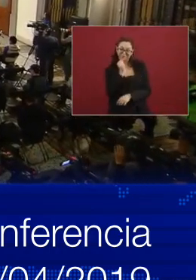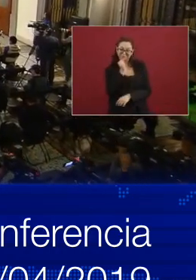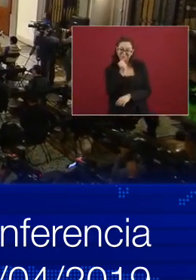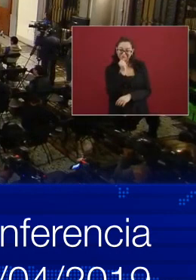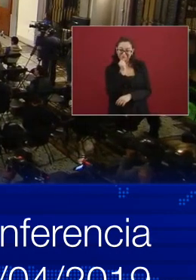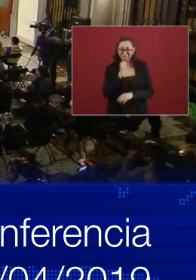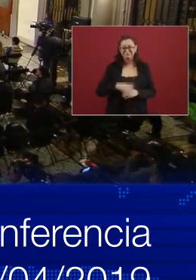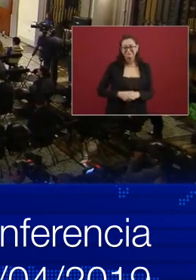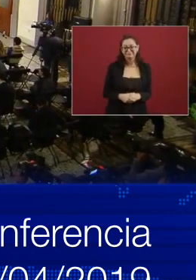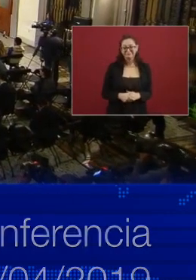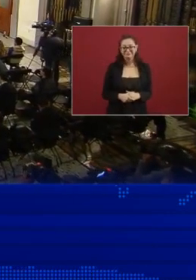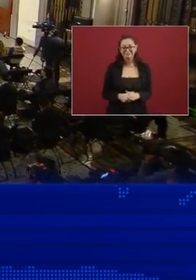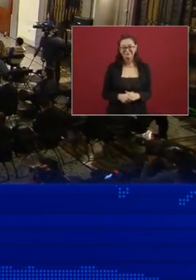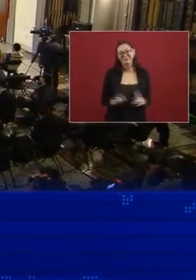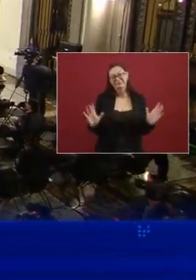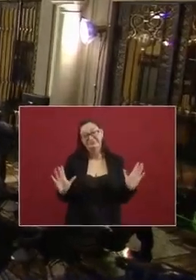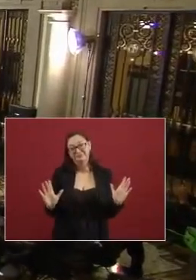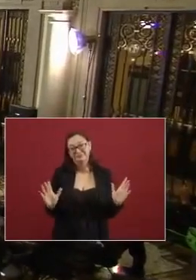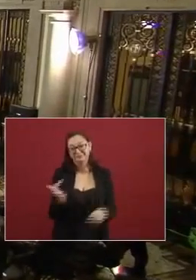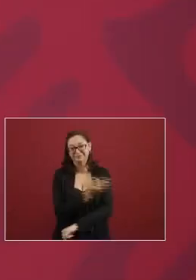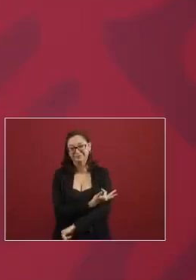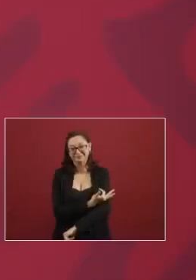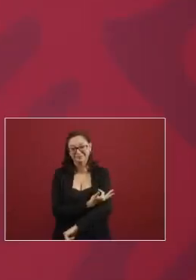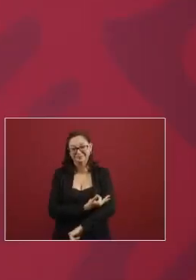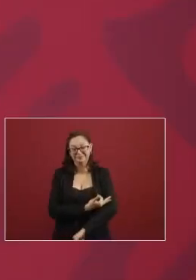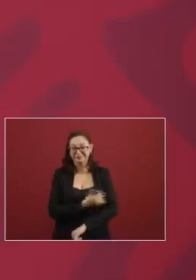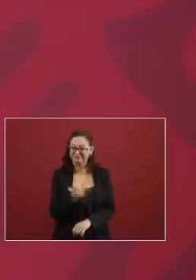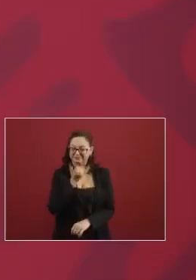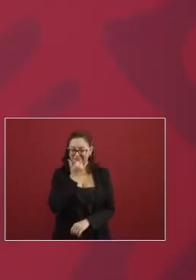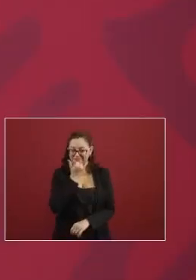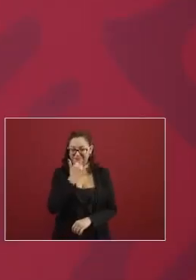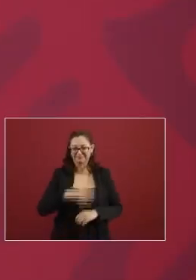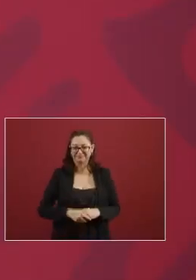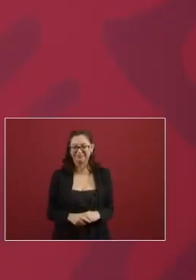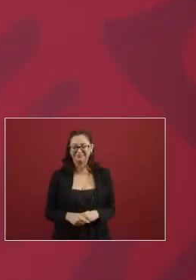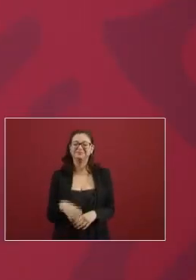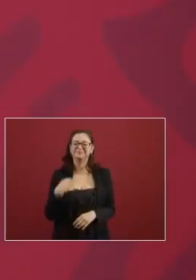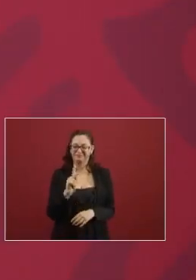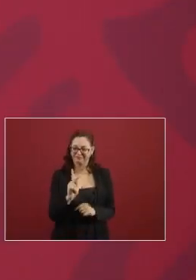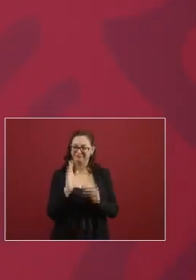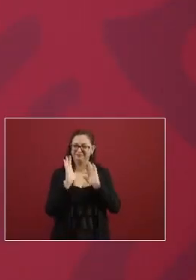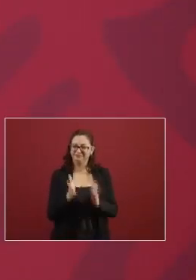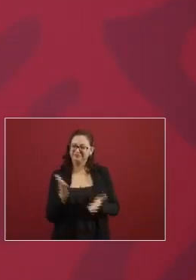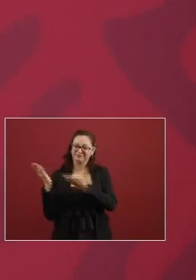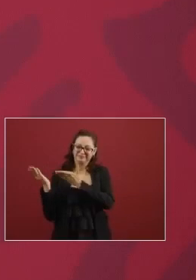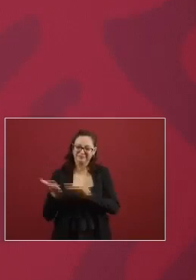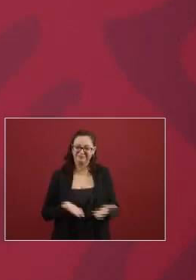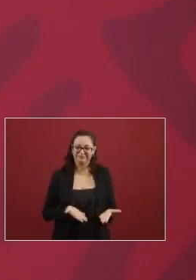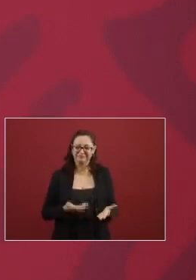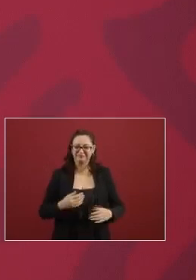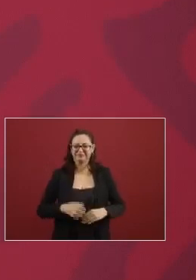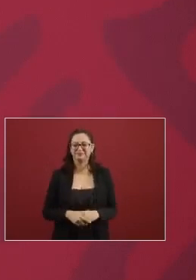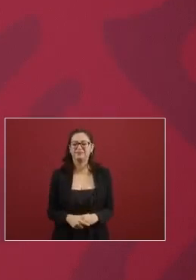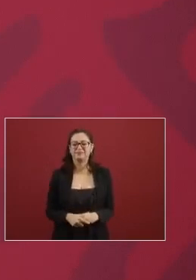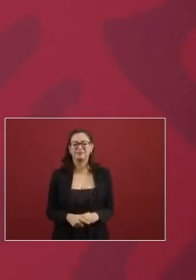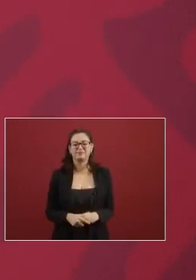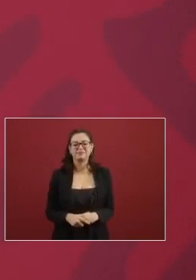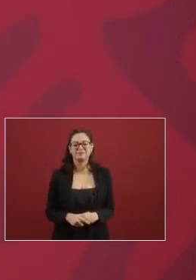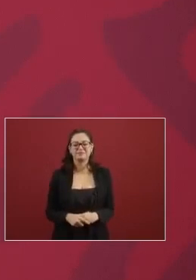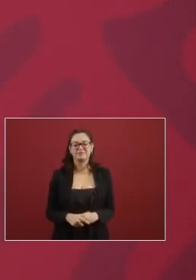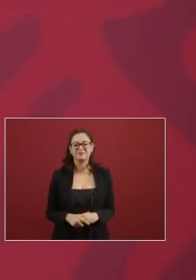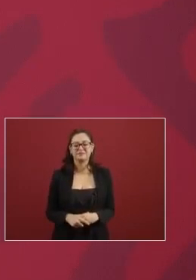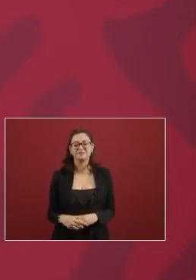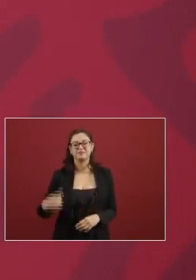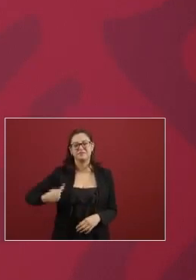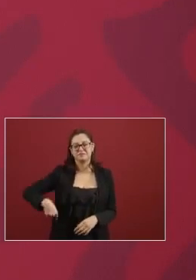y se nos hizo tarde. El día de hoy, el presidente informa que los indicadores económicos reflejan que la economía está en